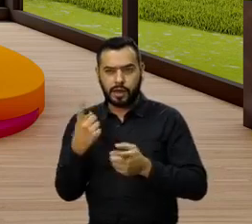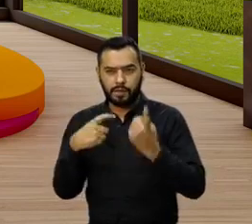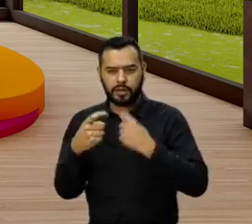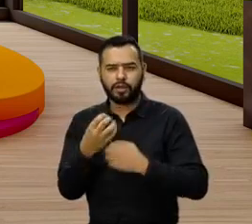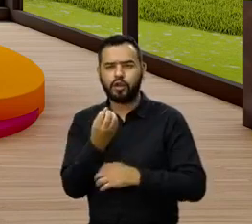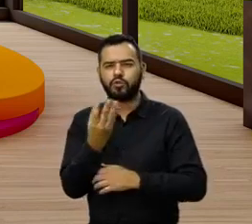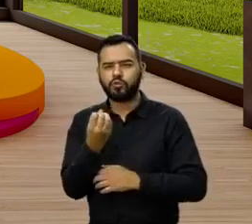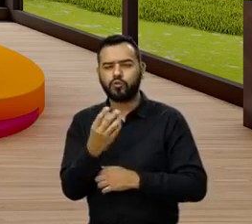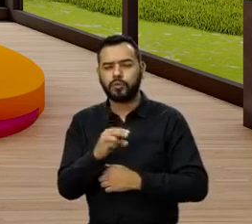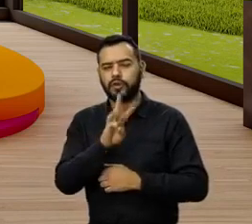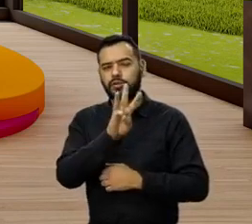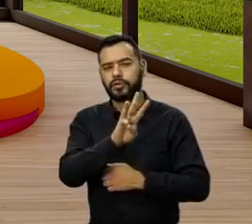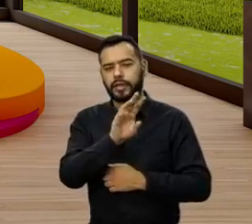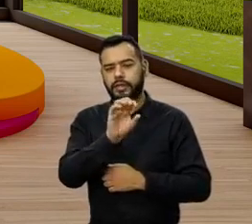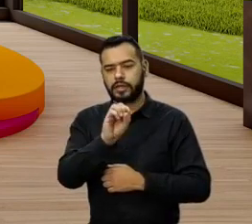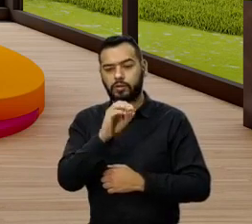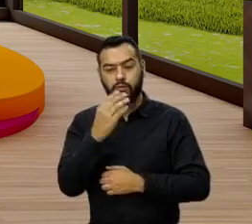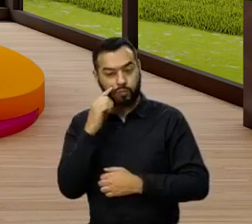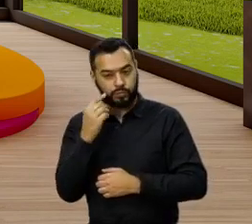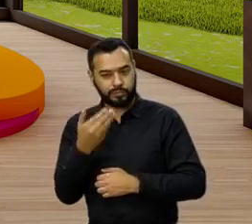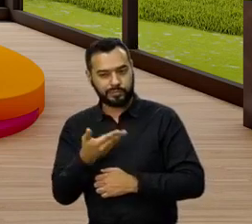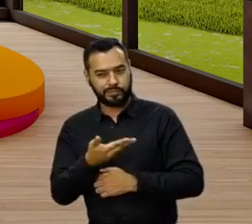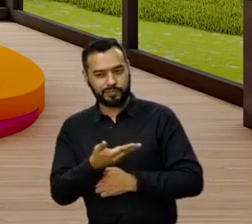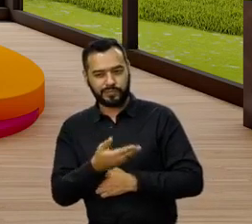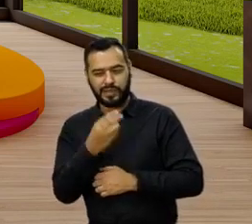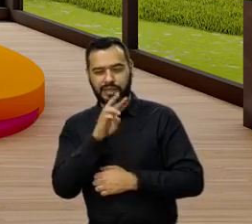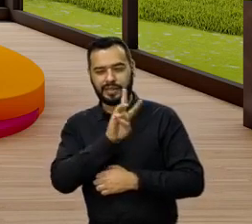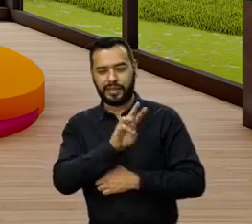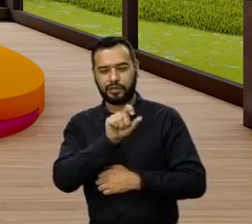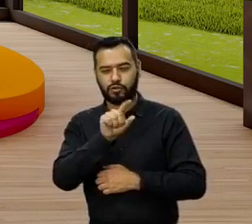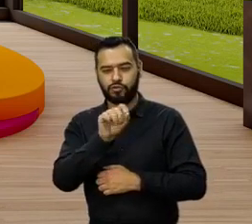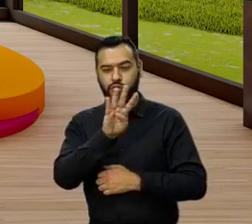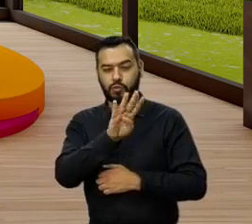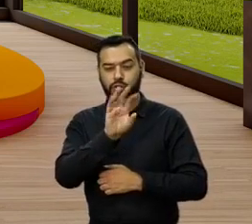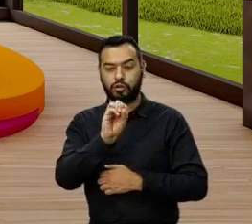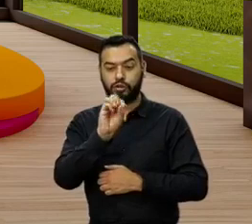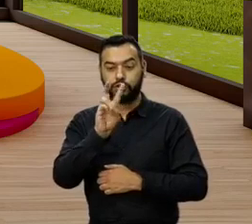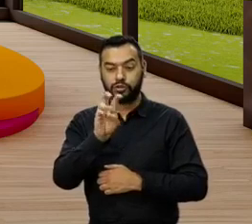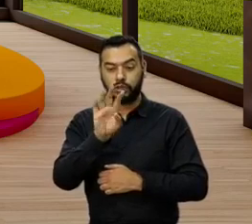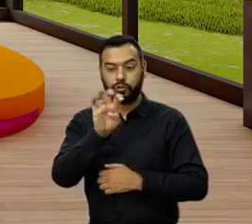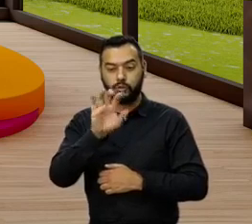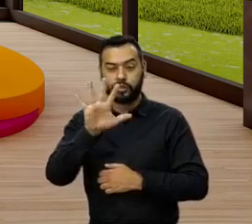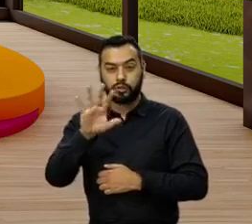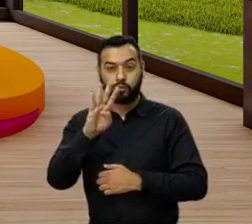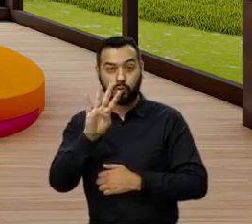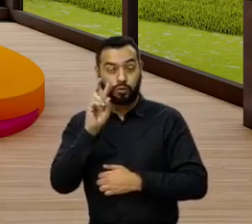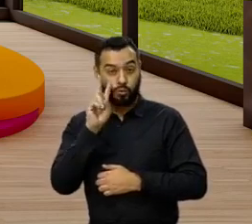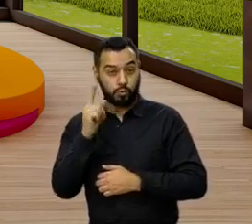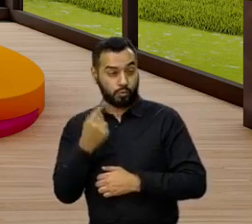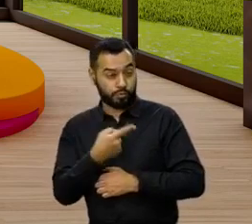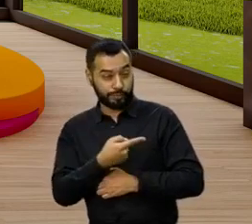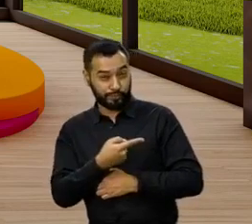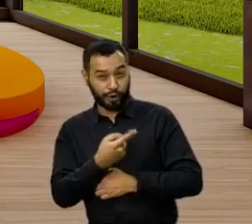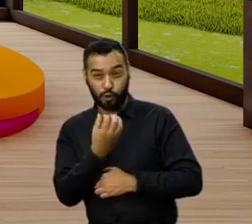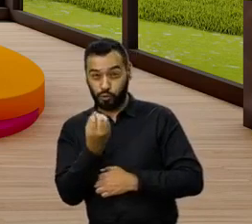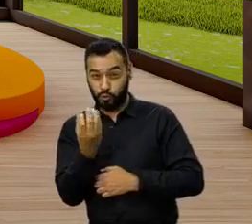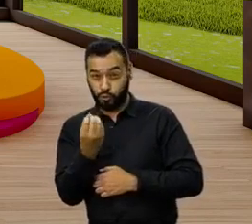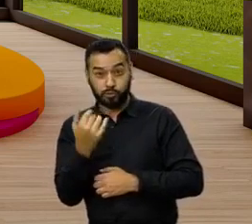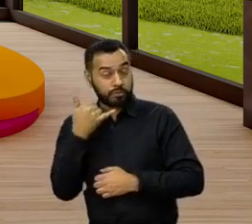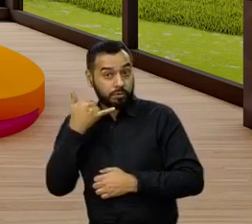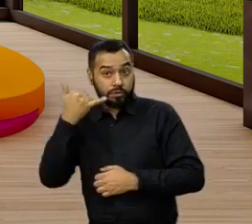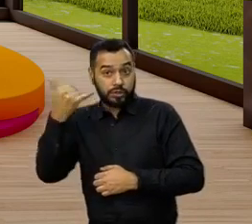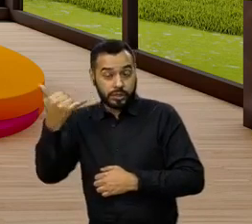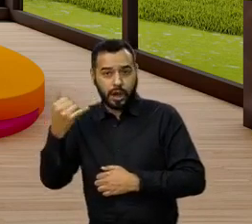que nosotros estamos manejando es 30 43 11 perdón 40 7 95 41 entonces ustedes se llaman nos